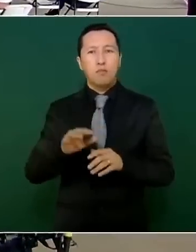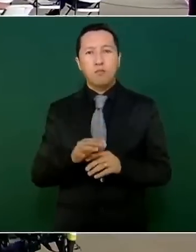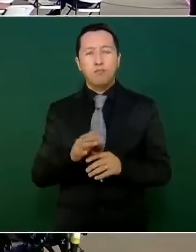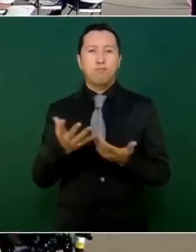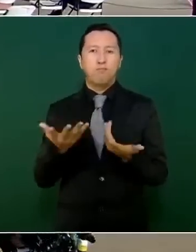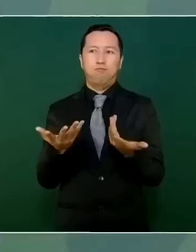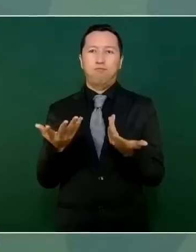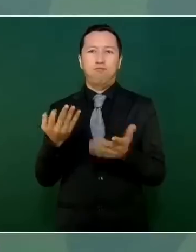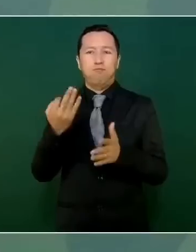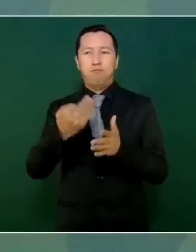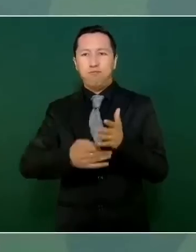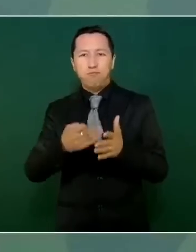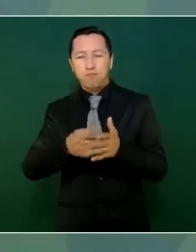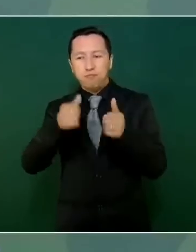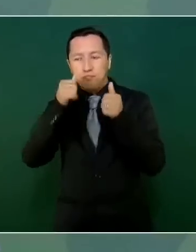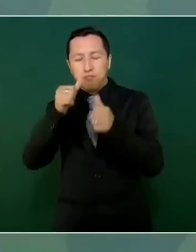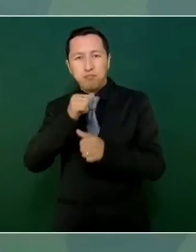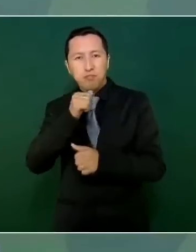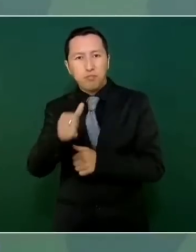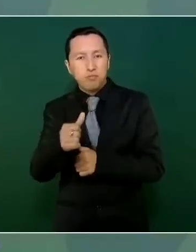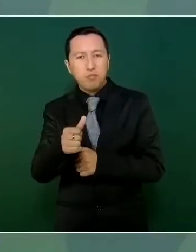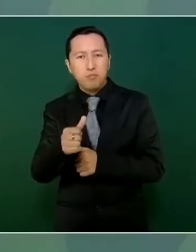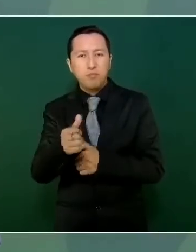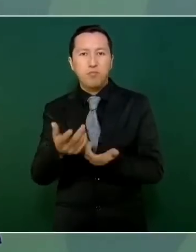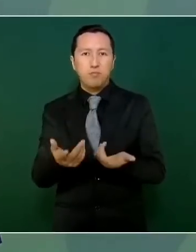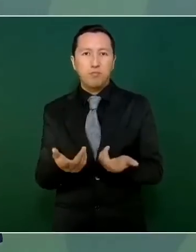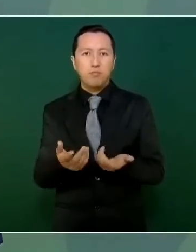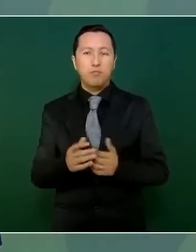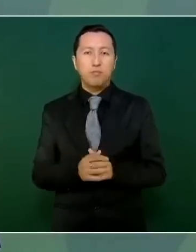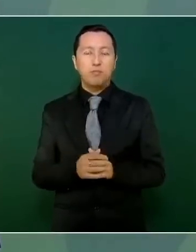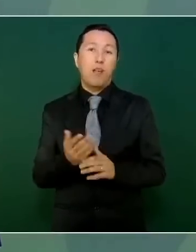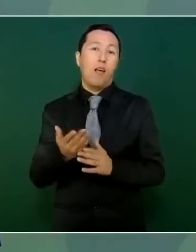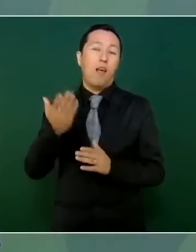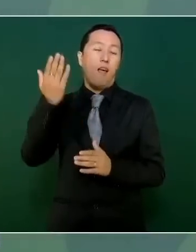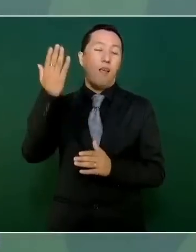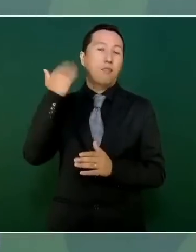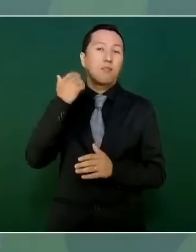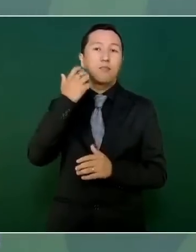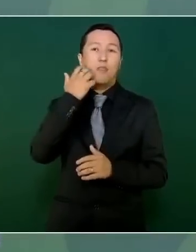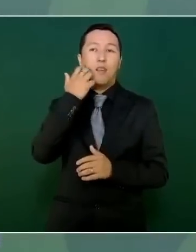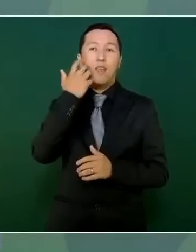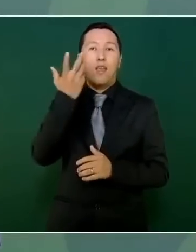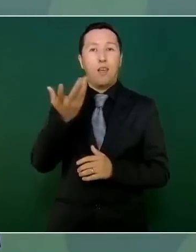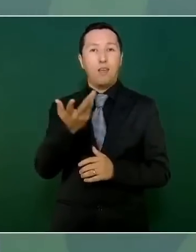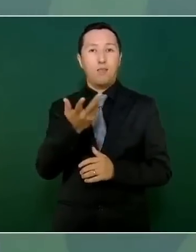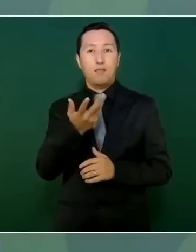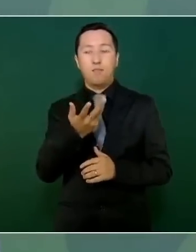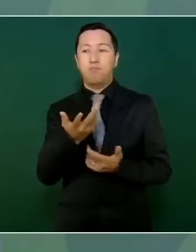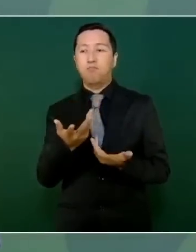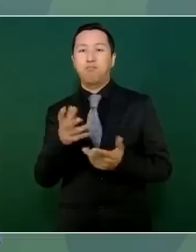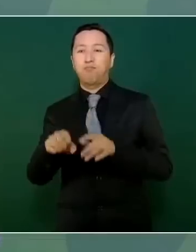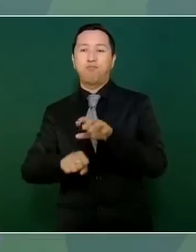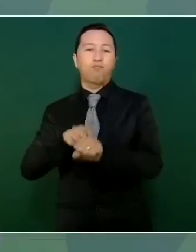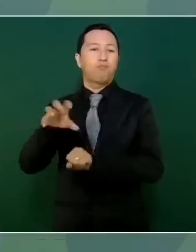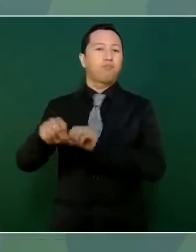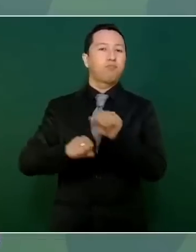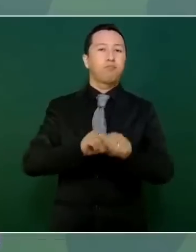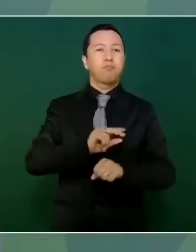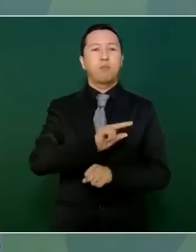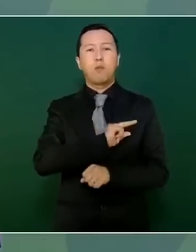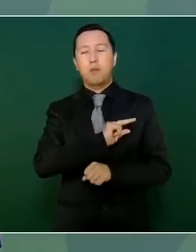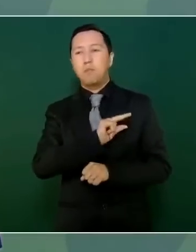porque el propósito era privatizar la salud y privatizar la